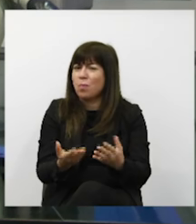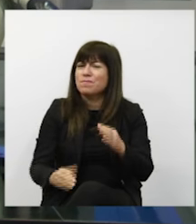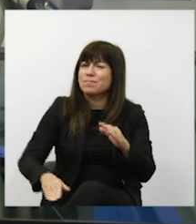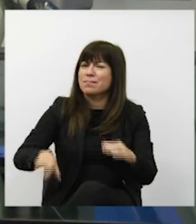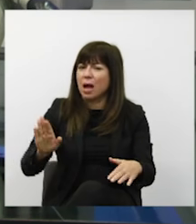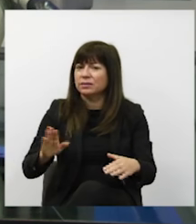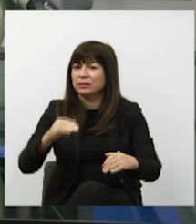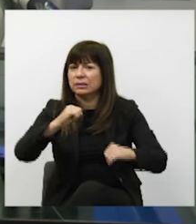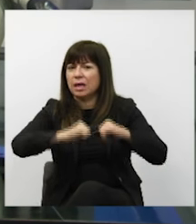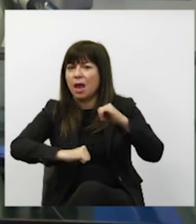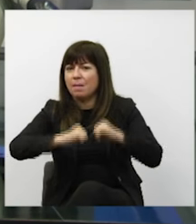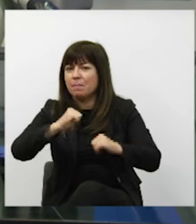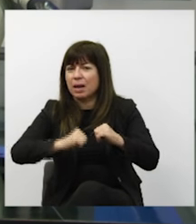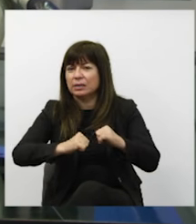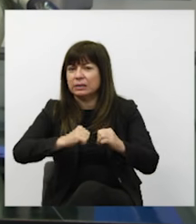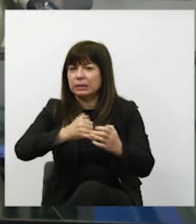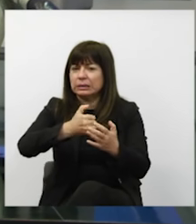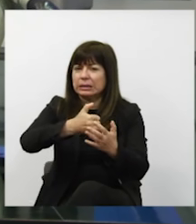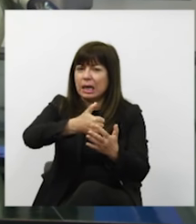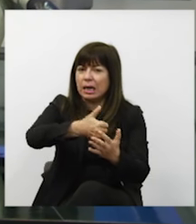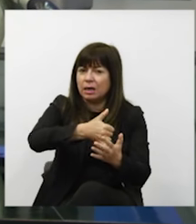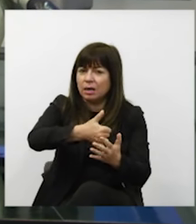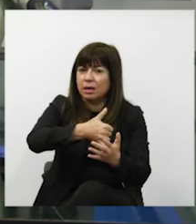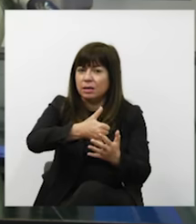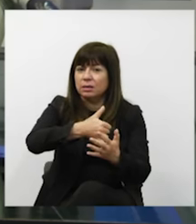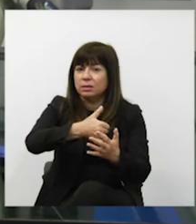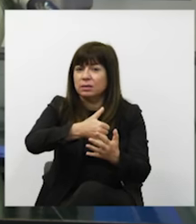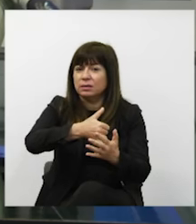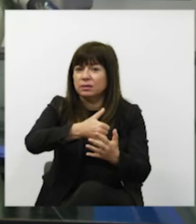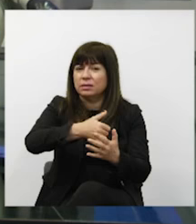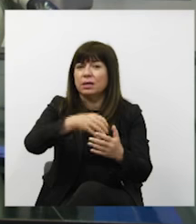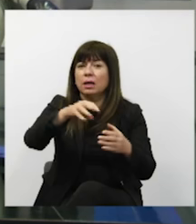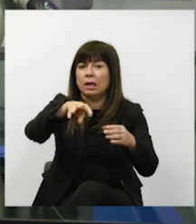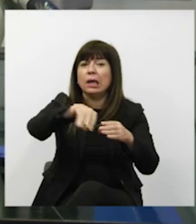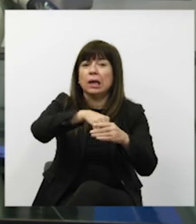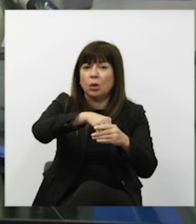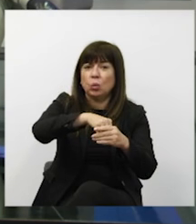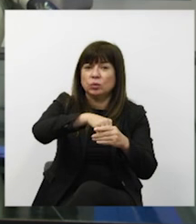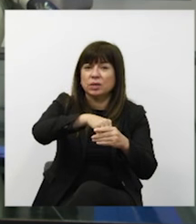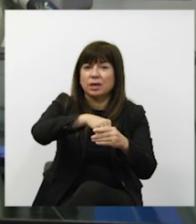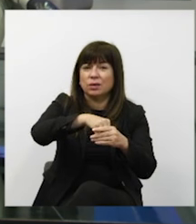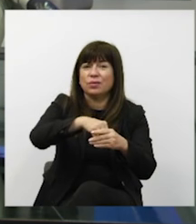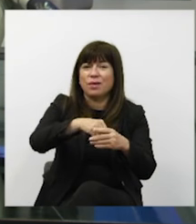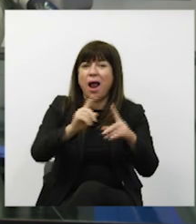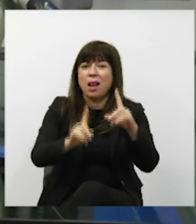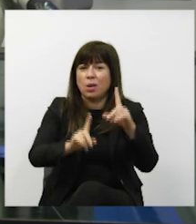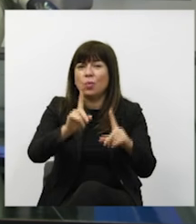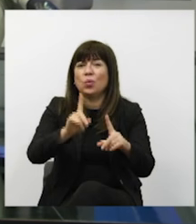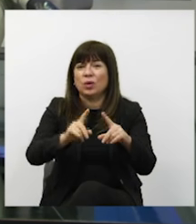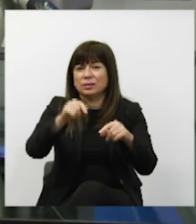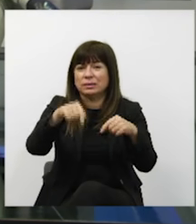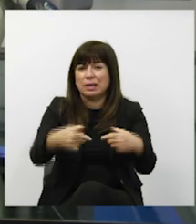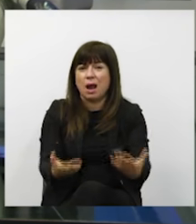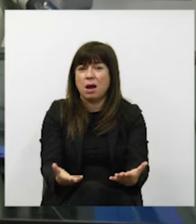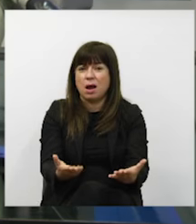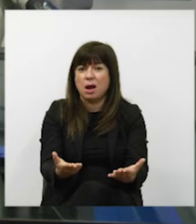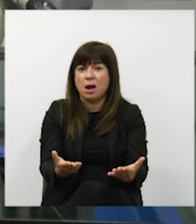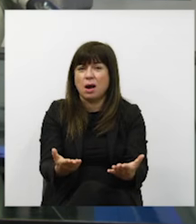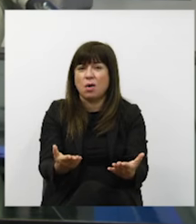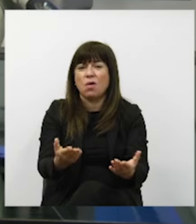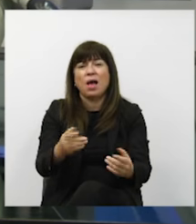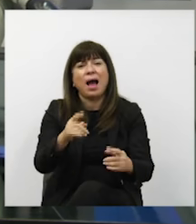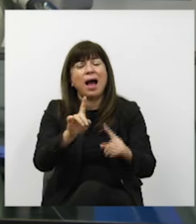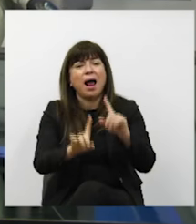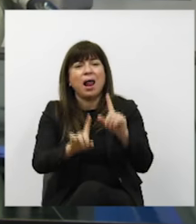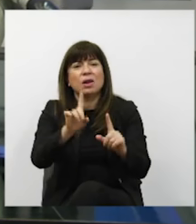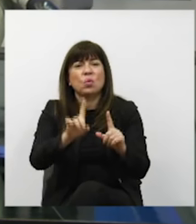empresas insolventes, incluyendo, ojalá que no muchas, algunas del sector financiero, y eso sin duda alguna produce una